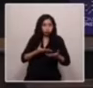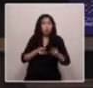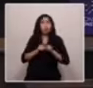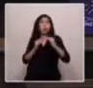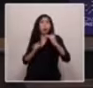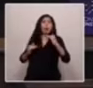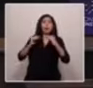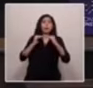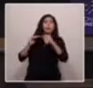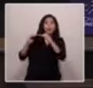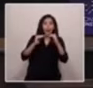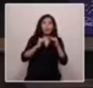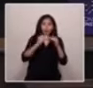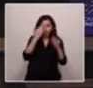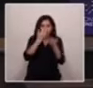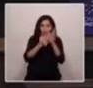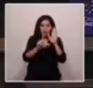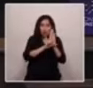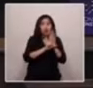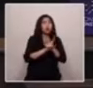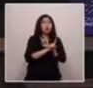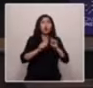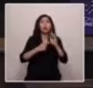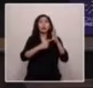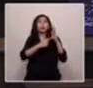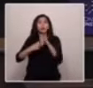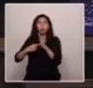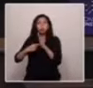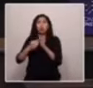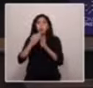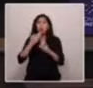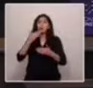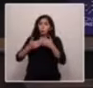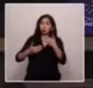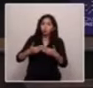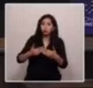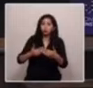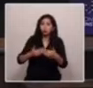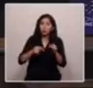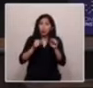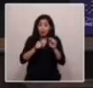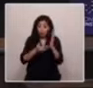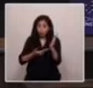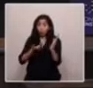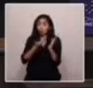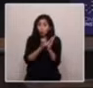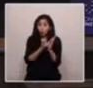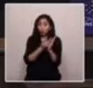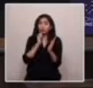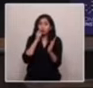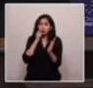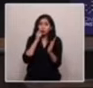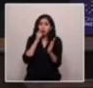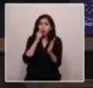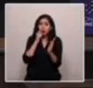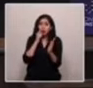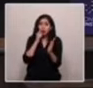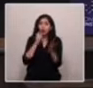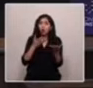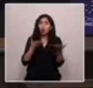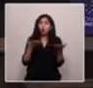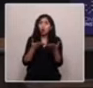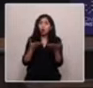la no discriminación arbitraria y el debido proceso. Estas propuestas son un anticipo de cómo se actuará en las